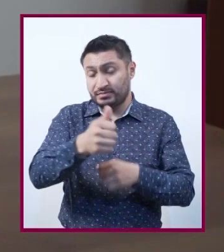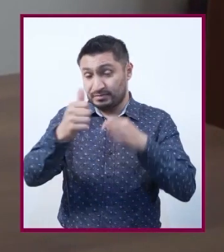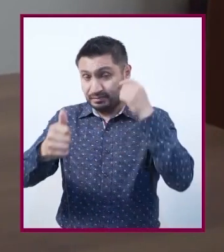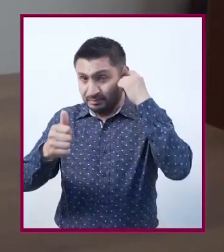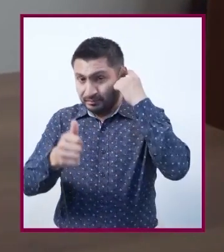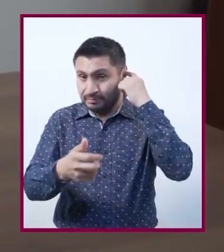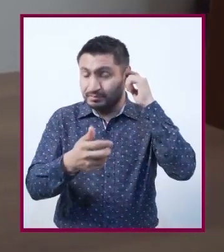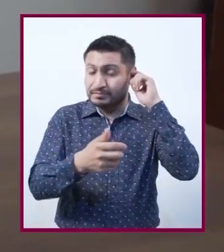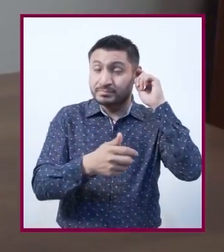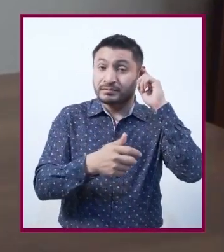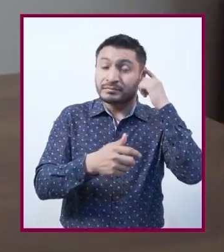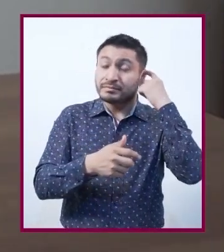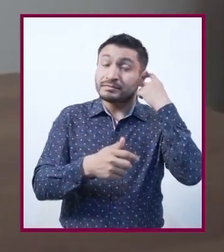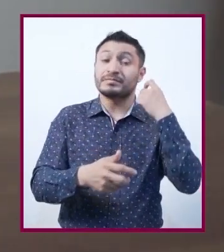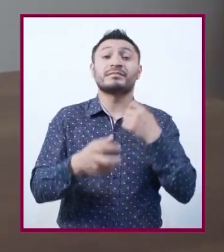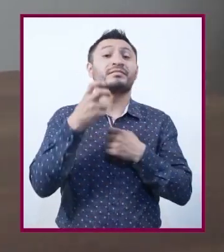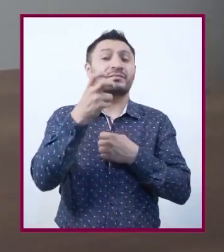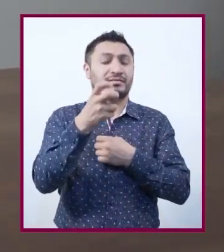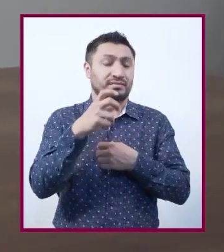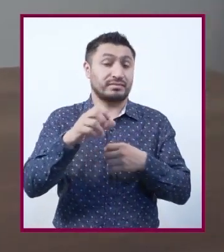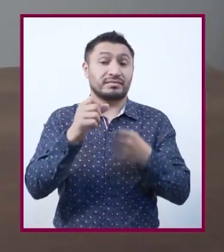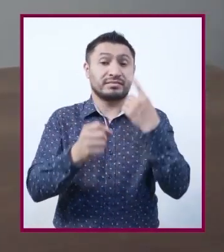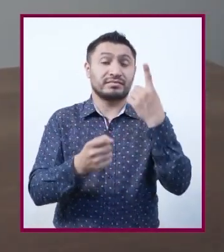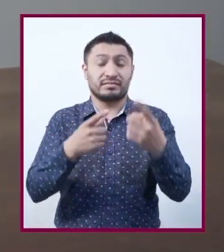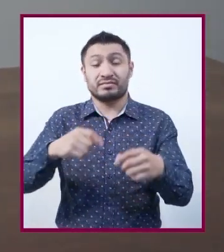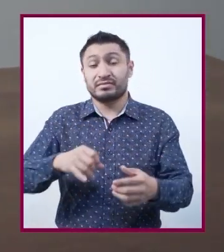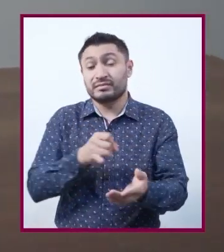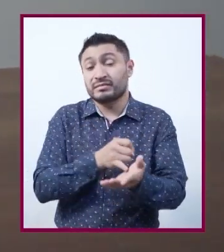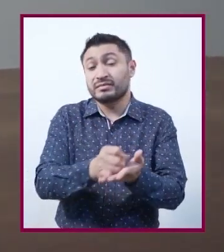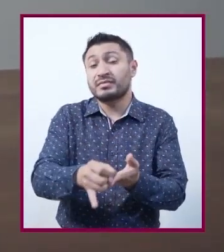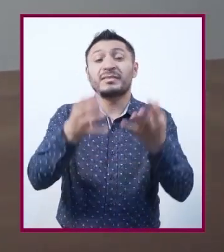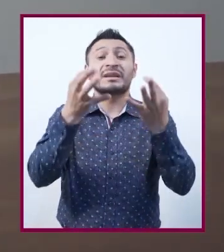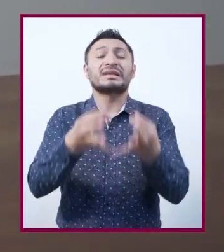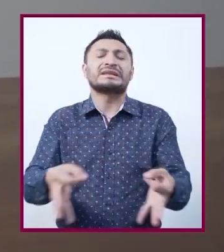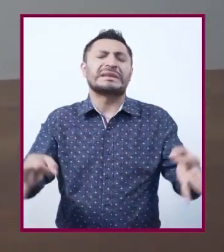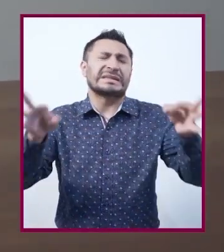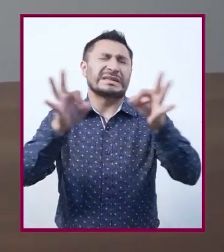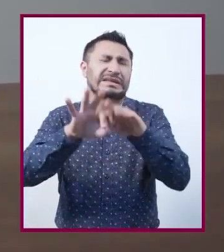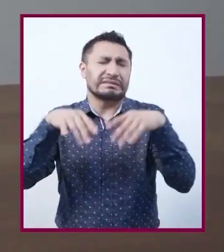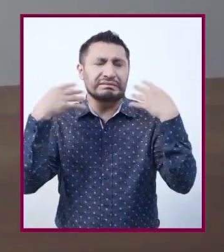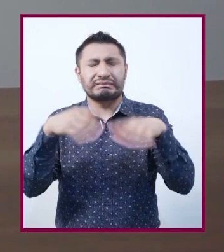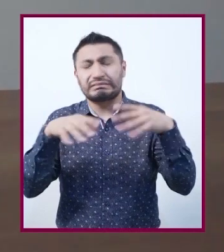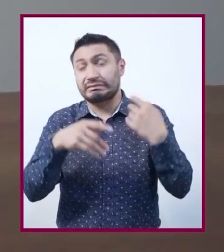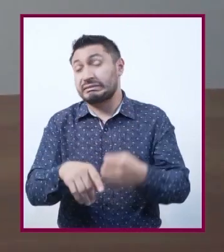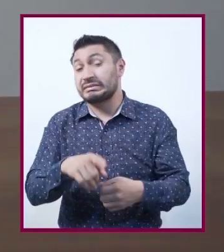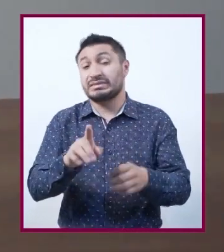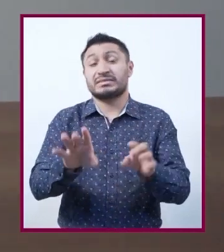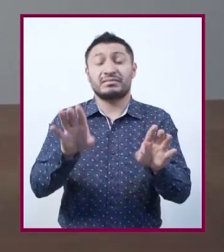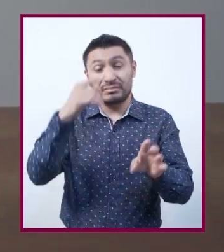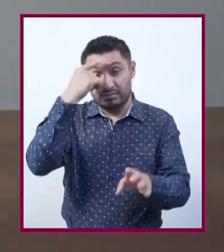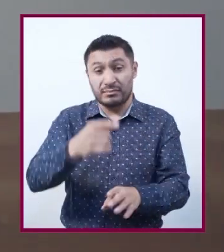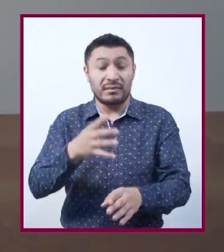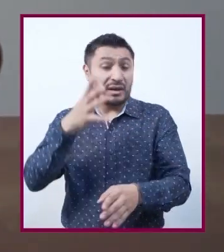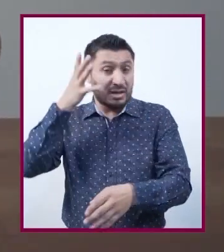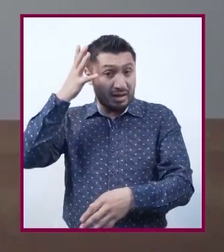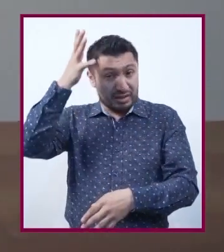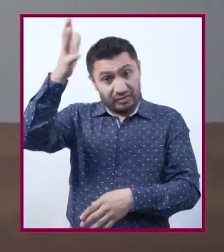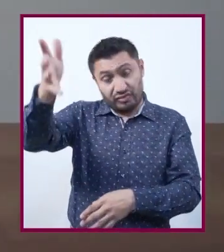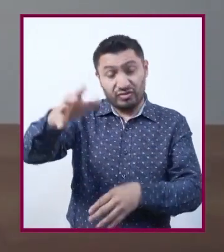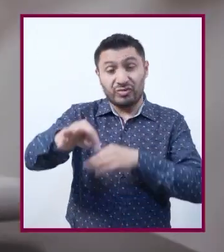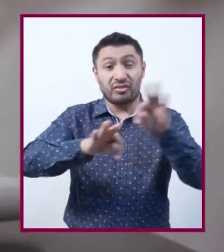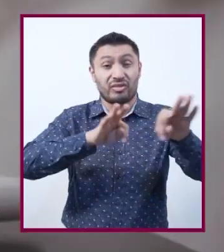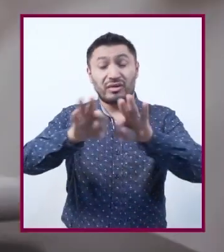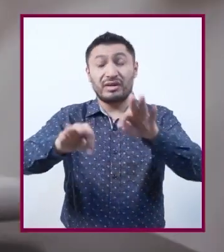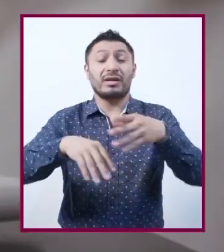Es aquí en donde se suelen tomar algunas de las decisiones más importantes que en un futuro pueden marcar el campo laboral de las